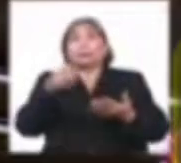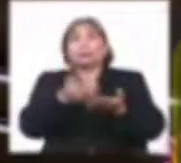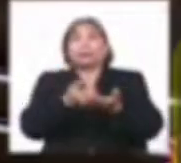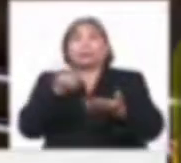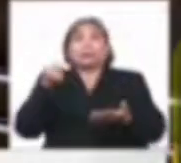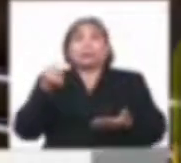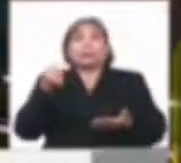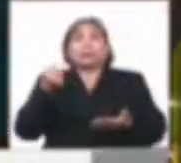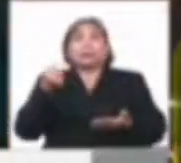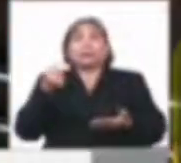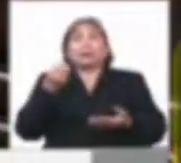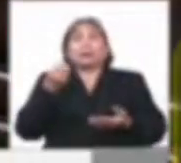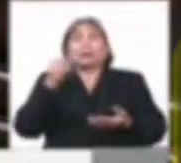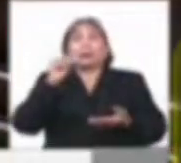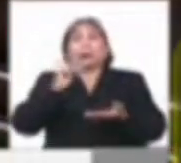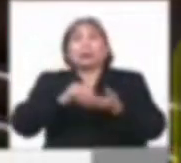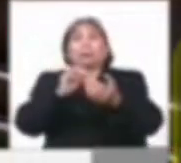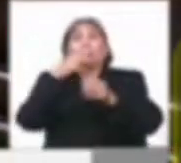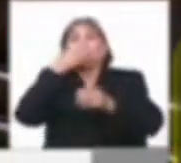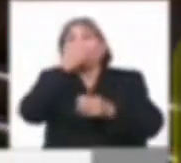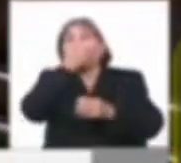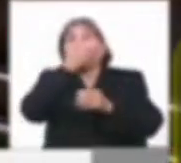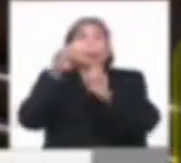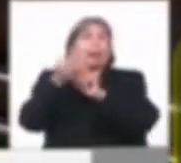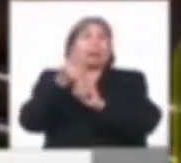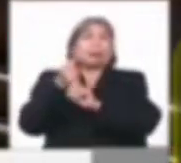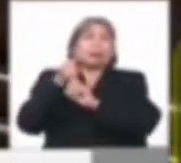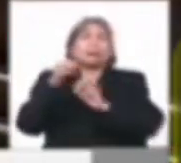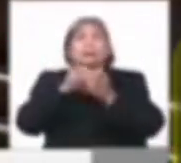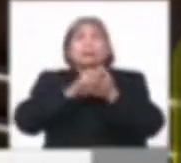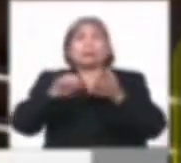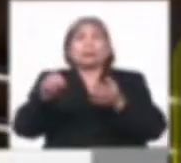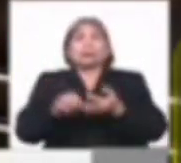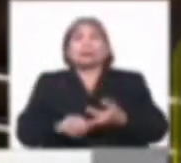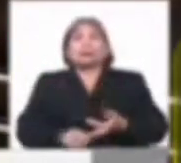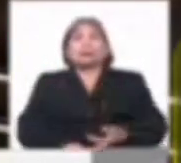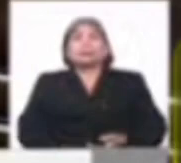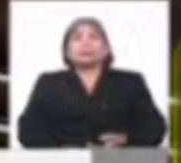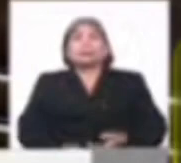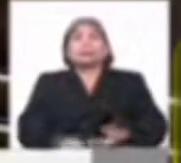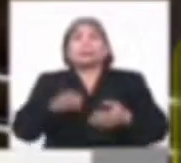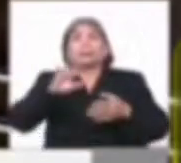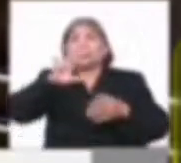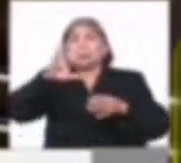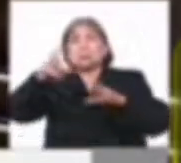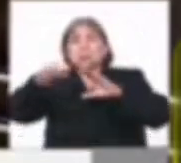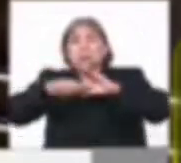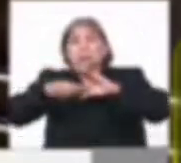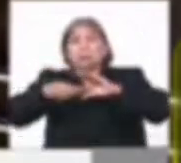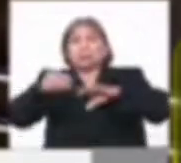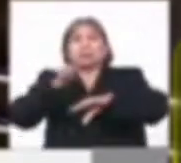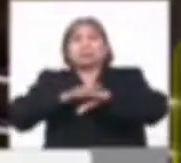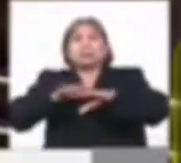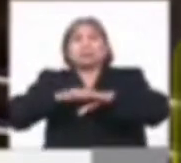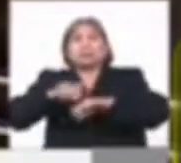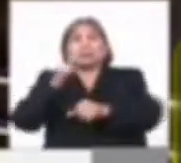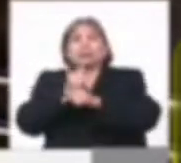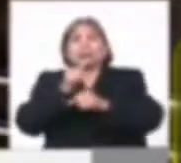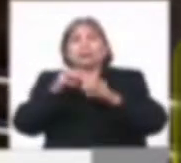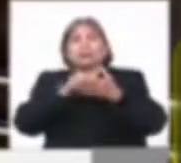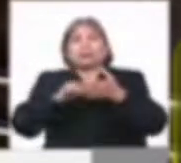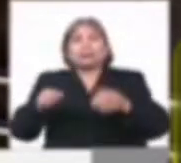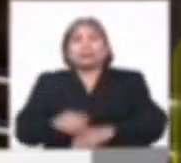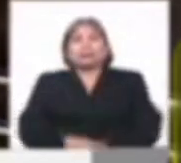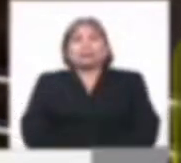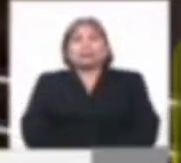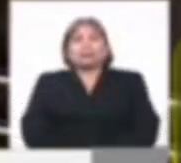sacando por secuestro. Y se los está sacando. Corrupción de funcionarios. Y se los está